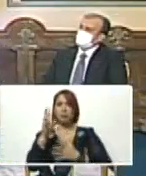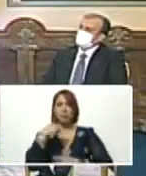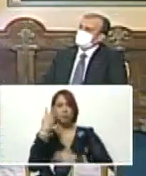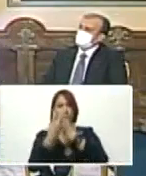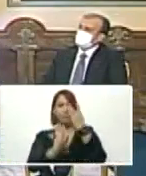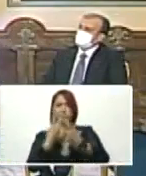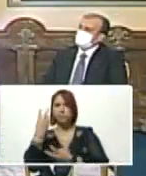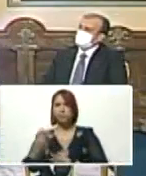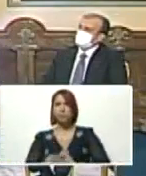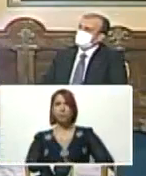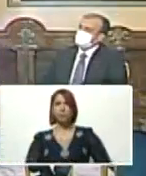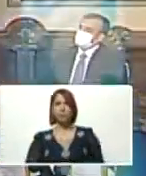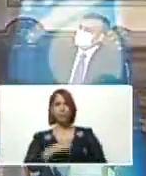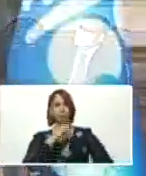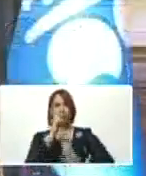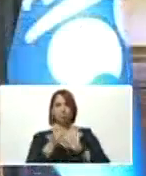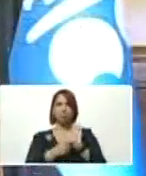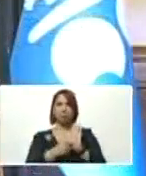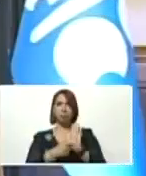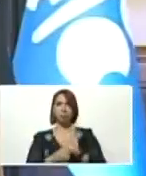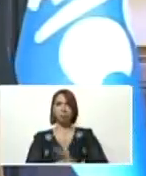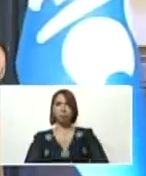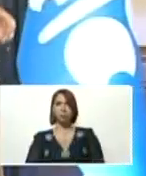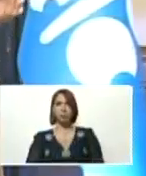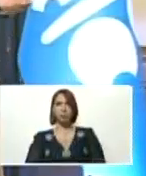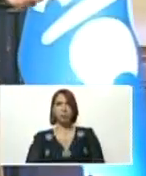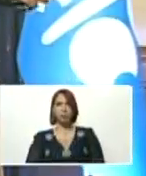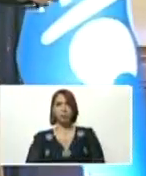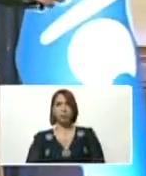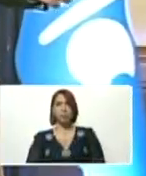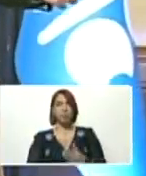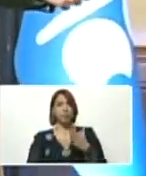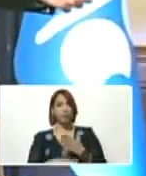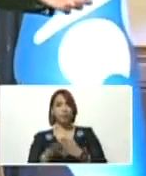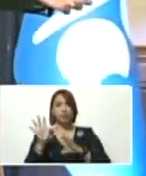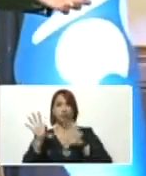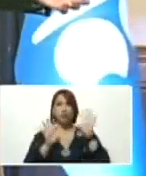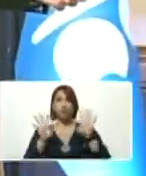Recorrimos completico. Fuimos a los países